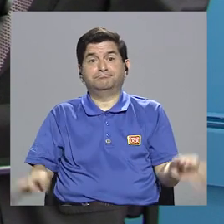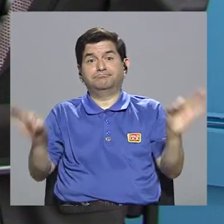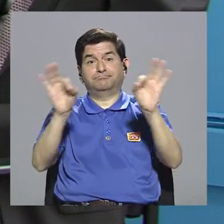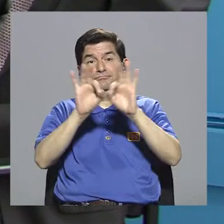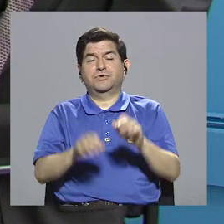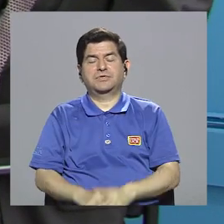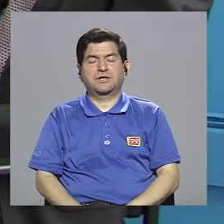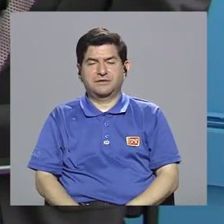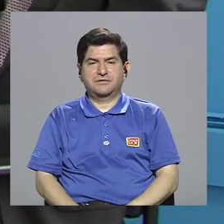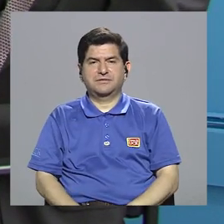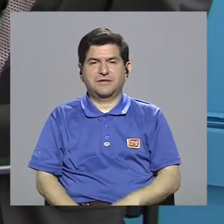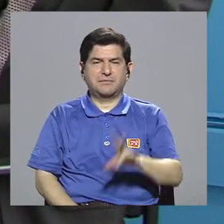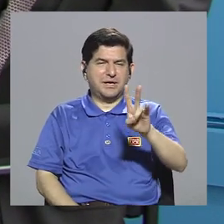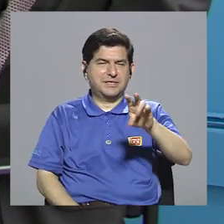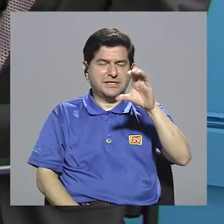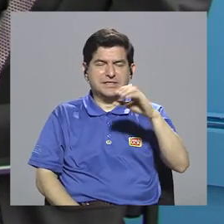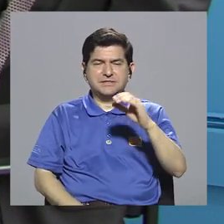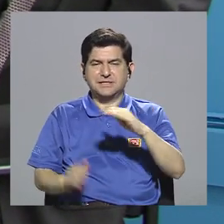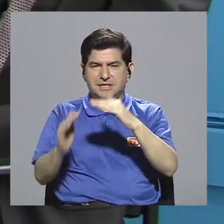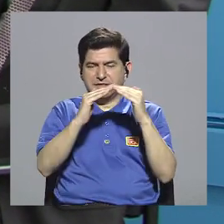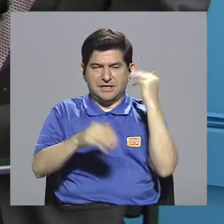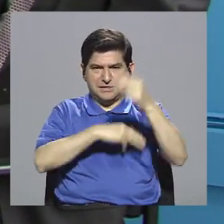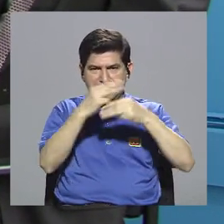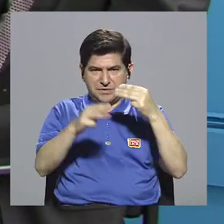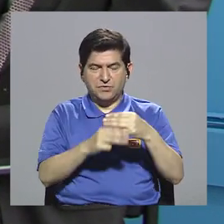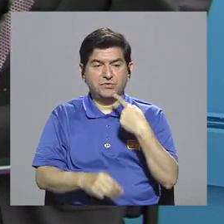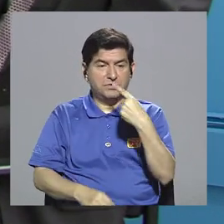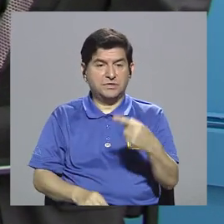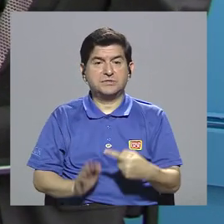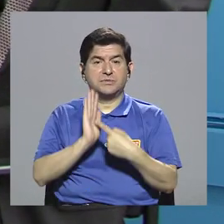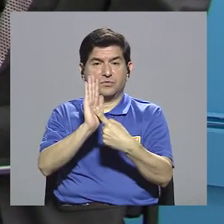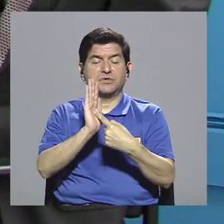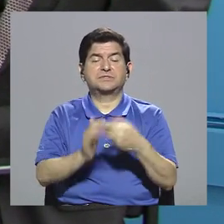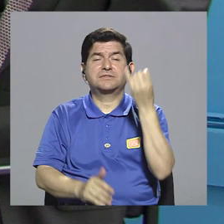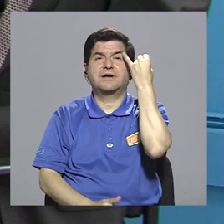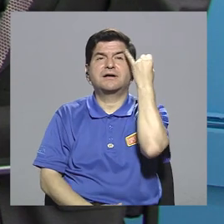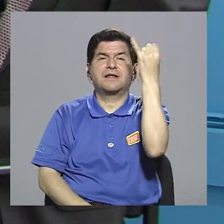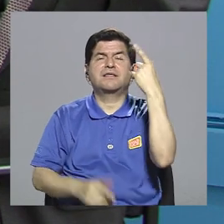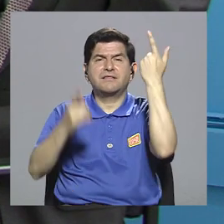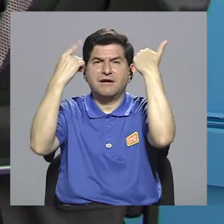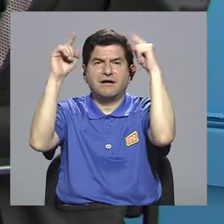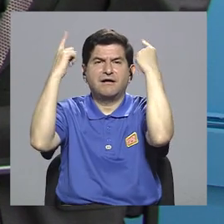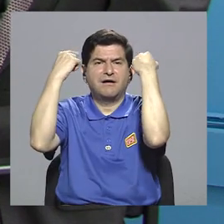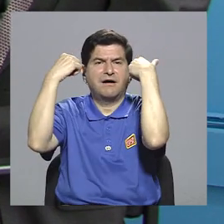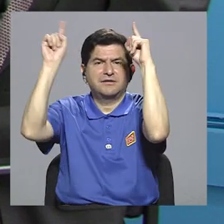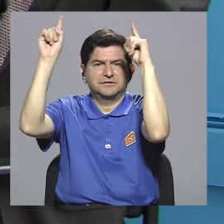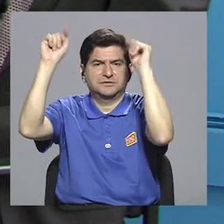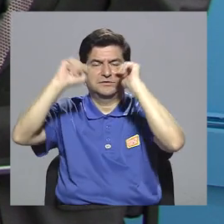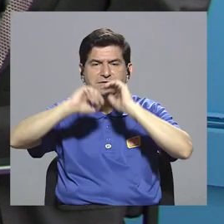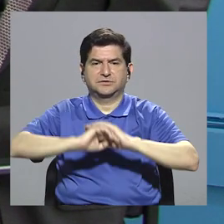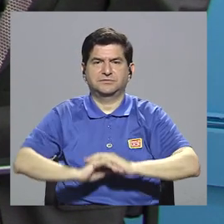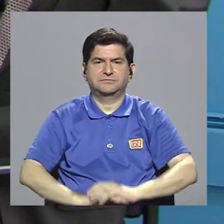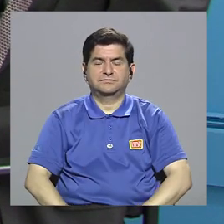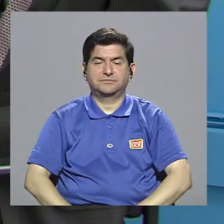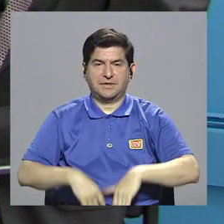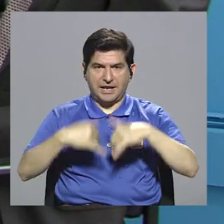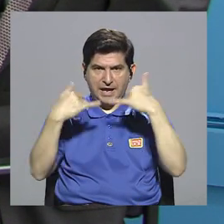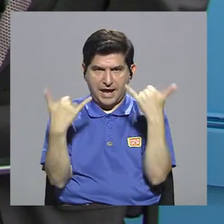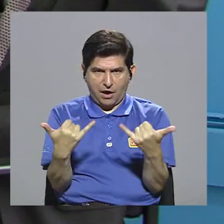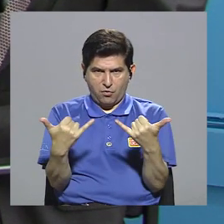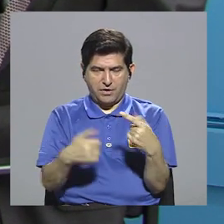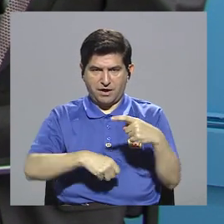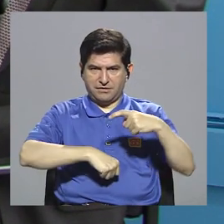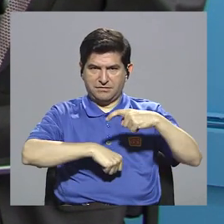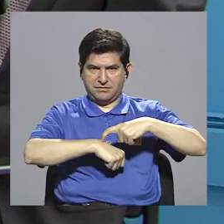en el mundo habla de de la dimensión de la iniciativa del éxito que ya tenía y ahora entramos a una fase de